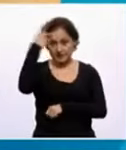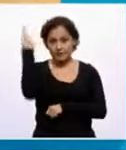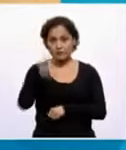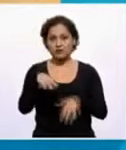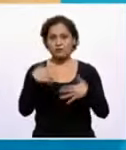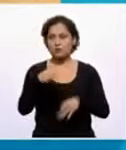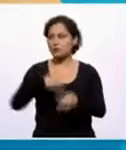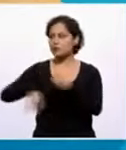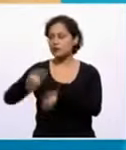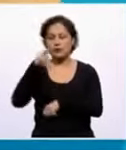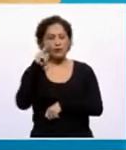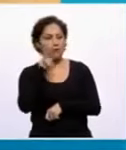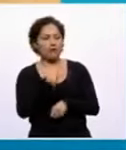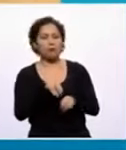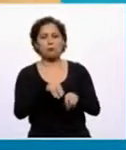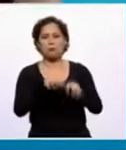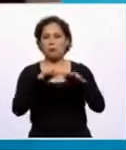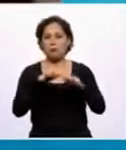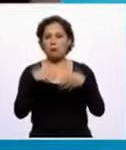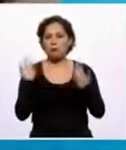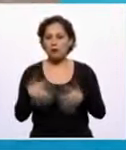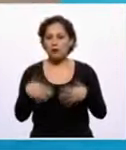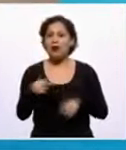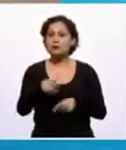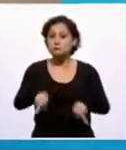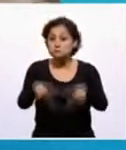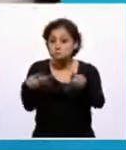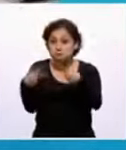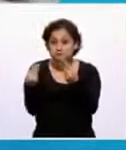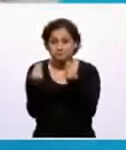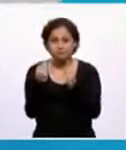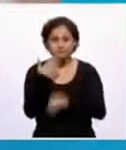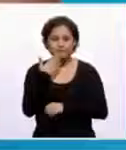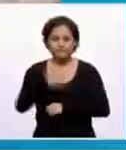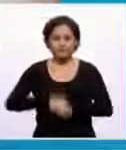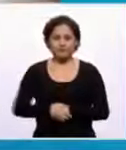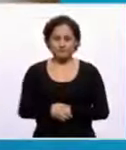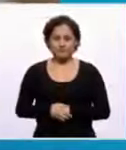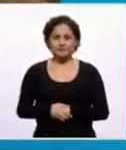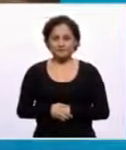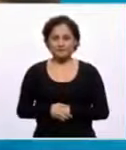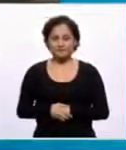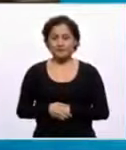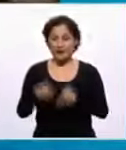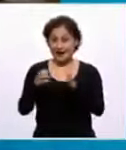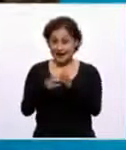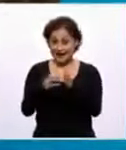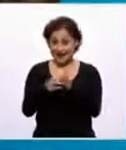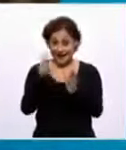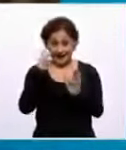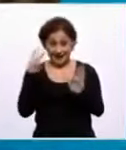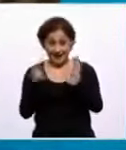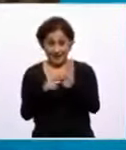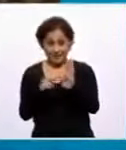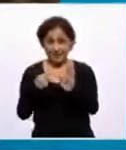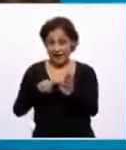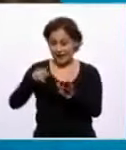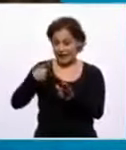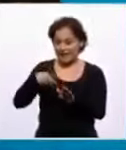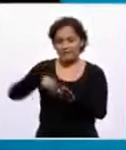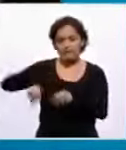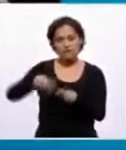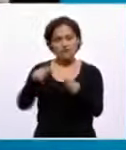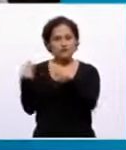sea Dios, ha habido bastantes ventas. Ellas son el alma atrás de estas cajas y la música mexicana que les acompaña en